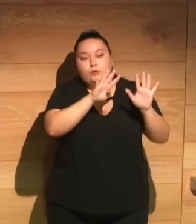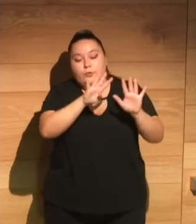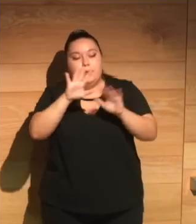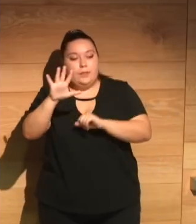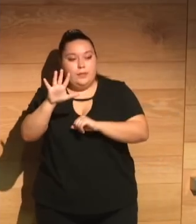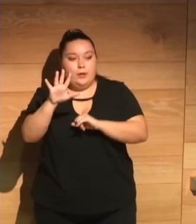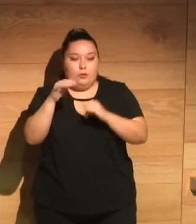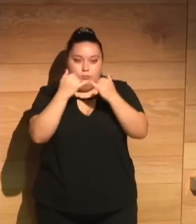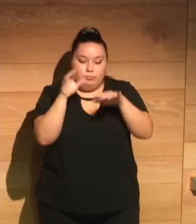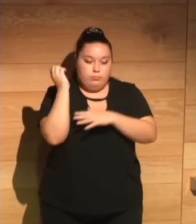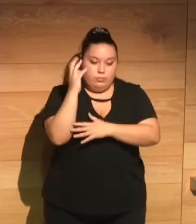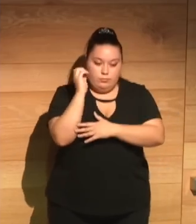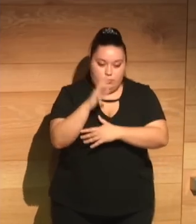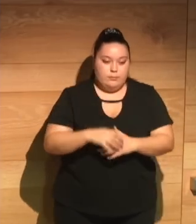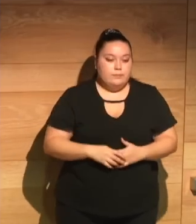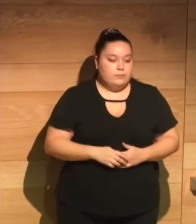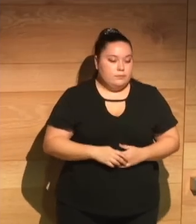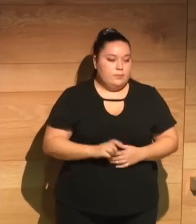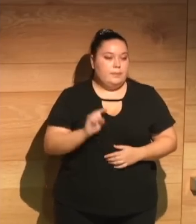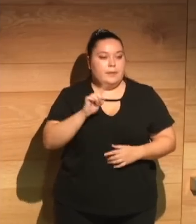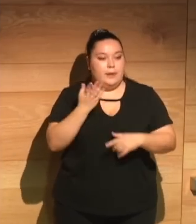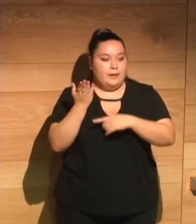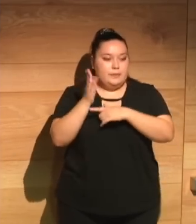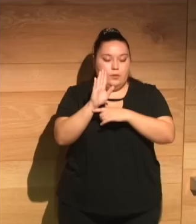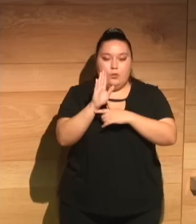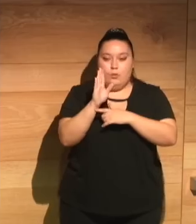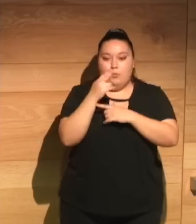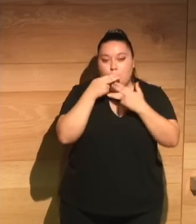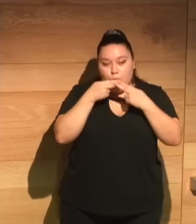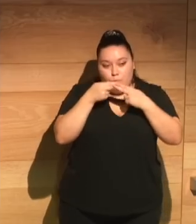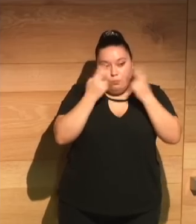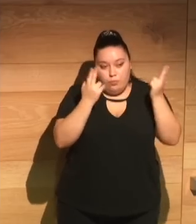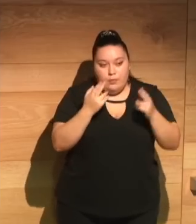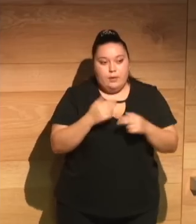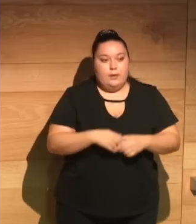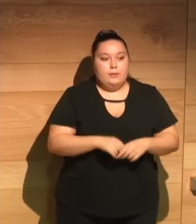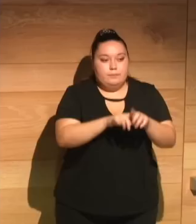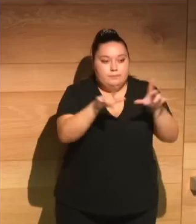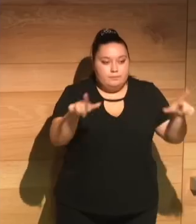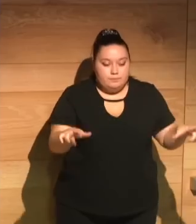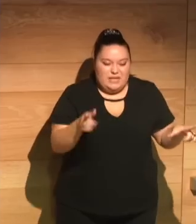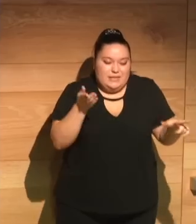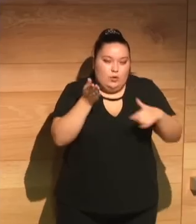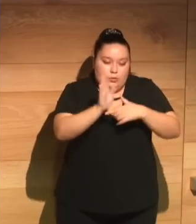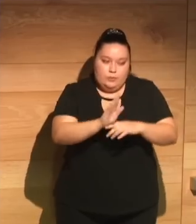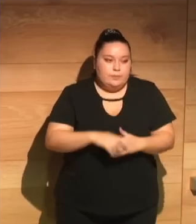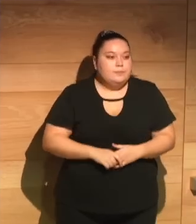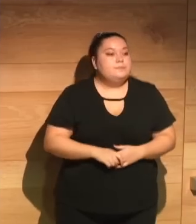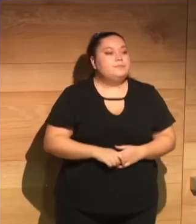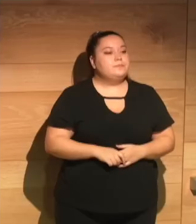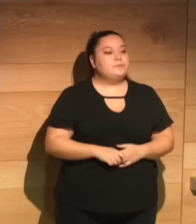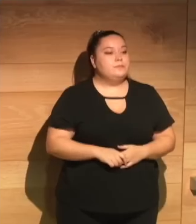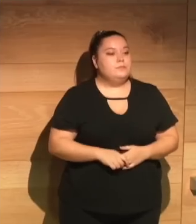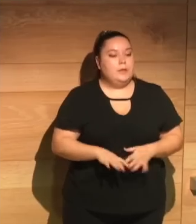1895, en que los Lumière hacen esa primera representación pública en el Salón Indian de los Capuchinos de París. Vale, pero si entonces,